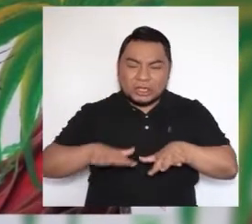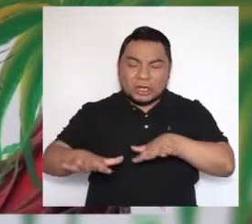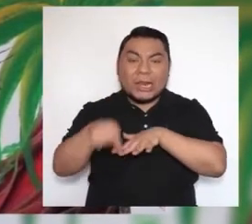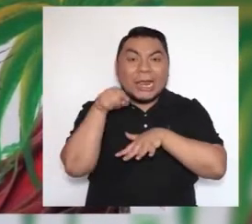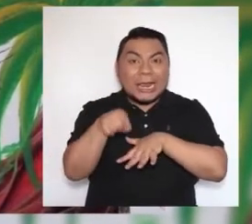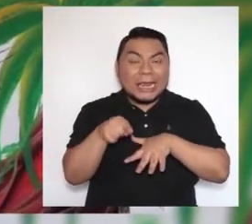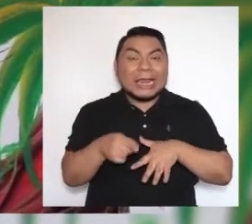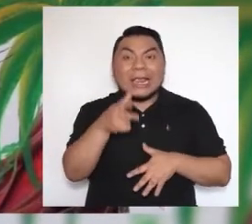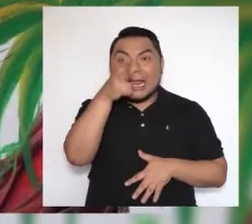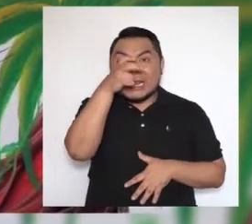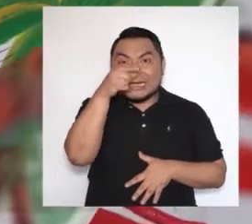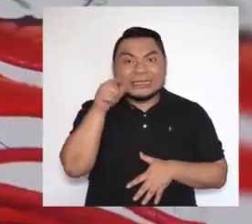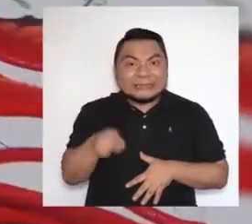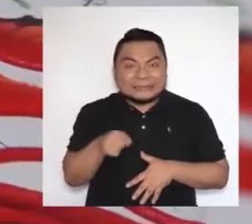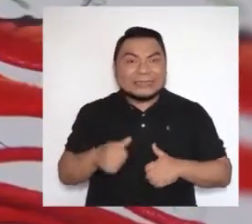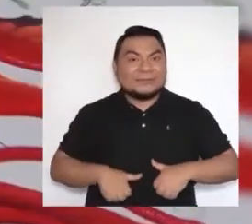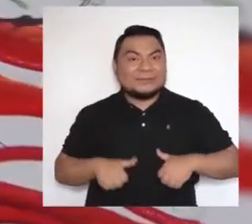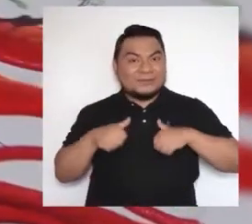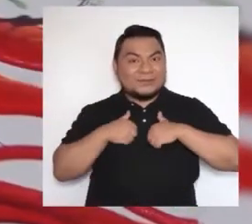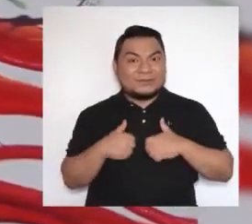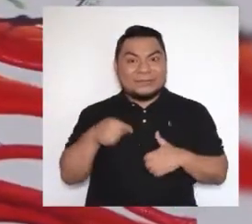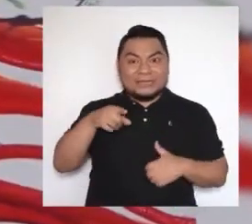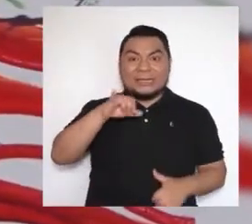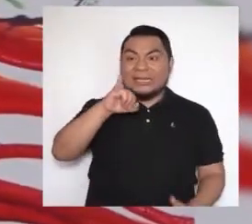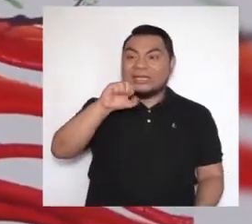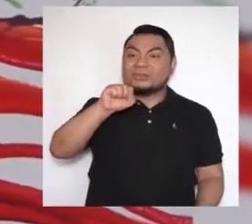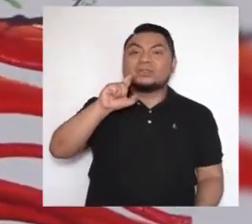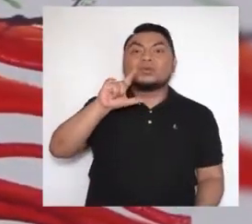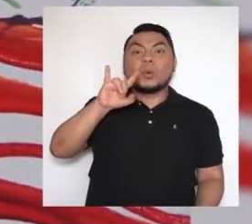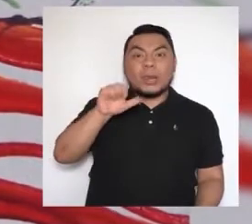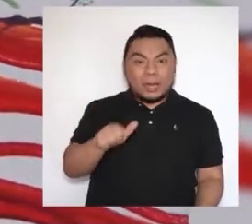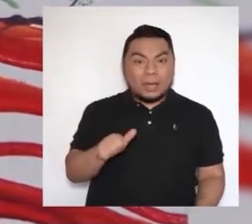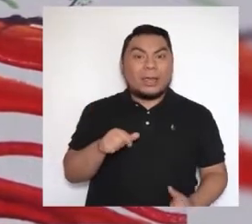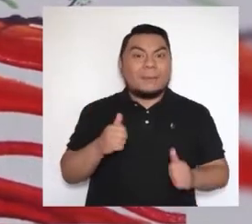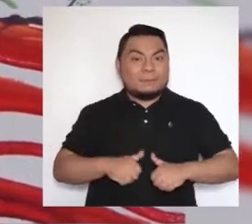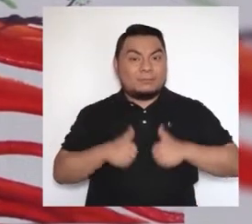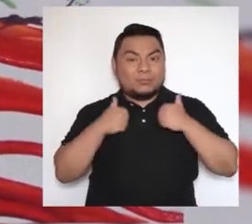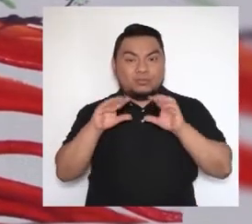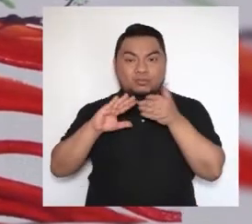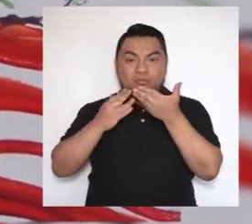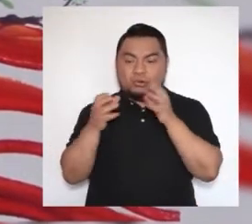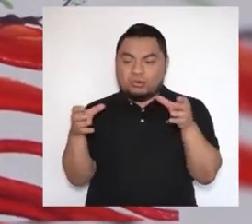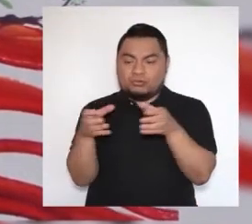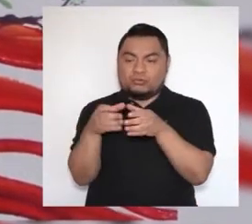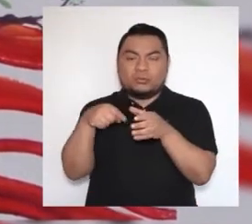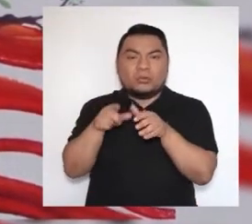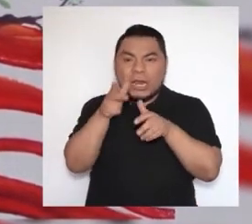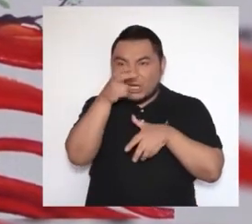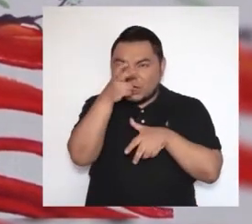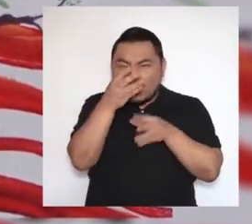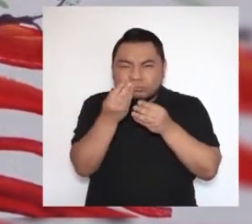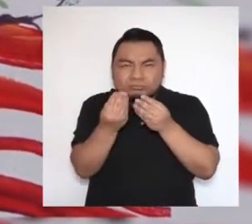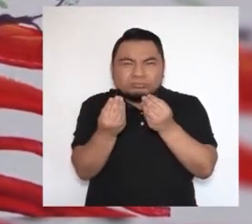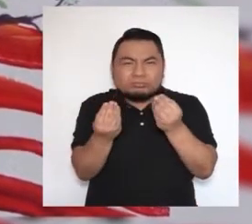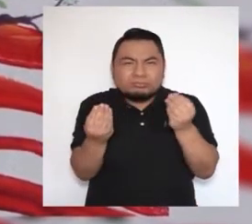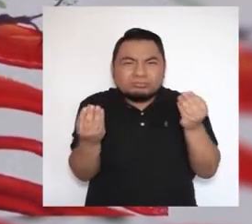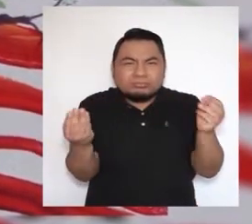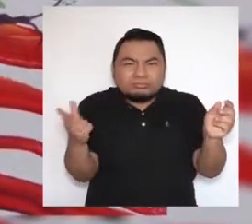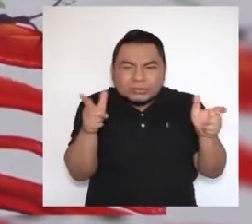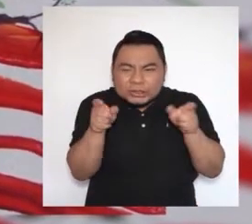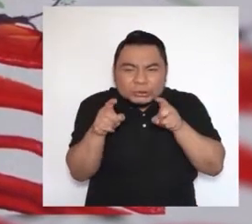bromelias y orquídeas. La Isula vive con su colonia, y en su colonia son